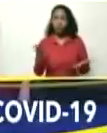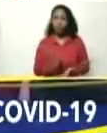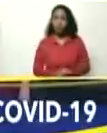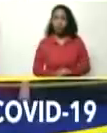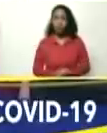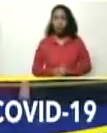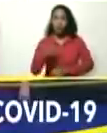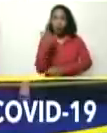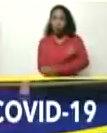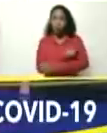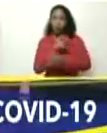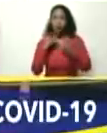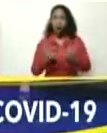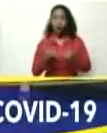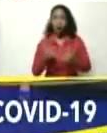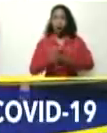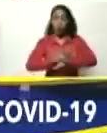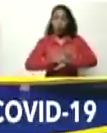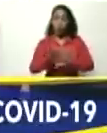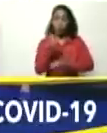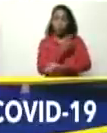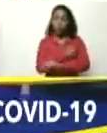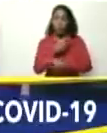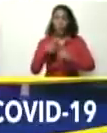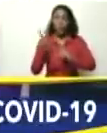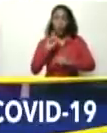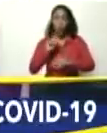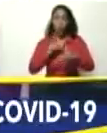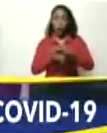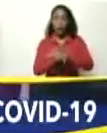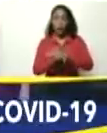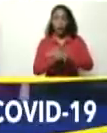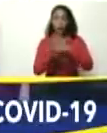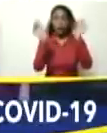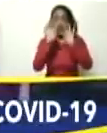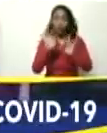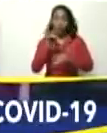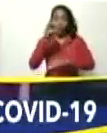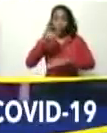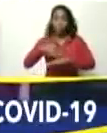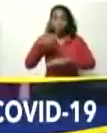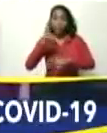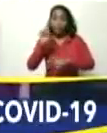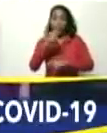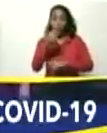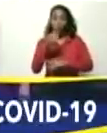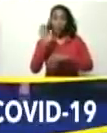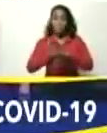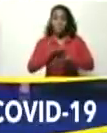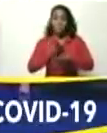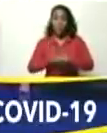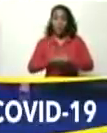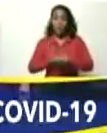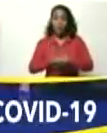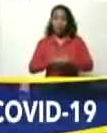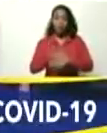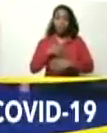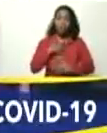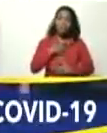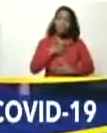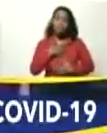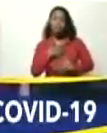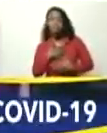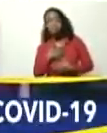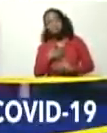Están vacunados ahora, entonces no entran a la fase grave, sino la pasan con malestares, pero